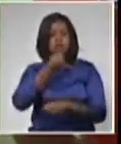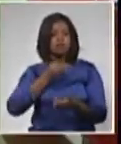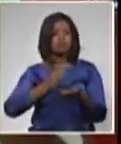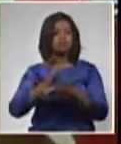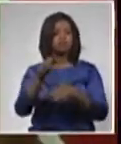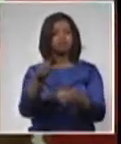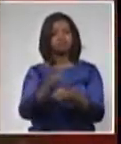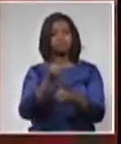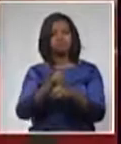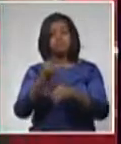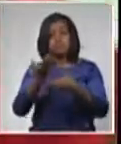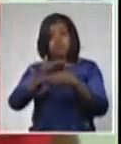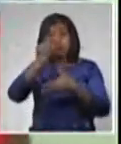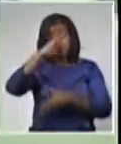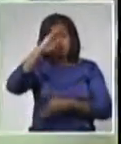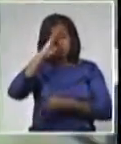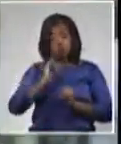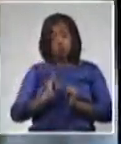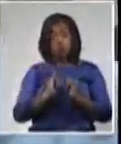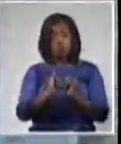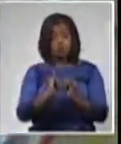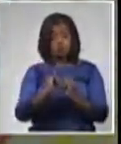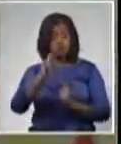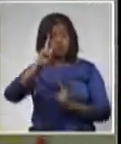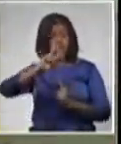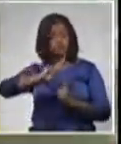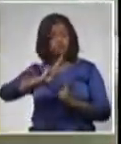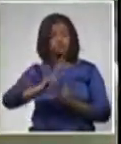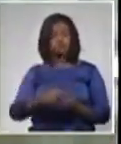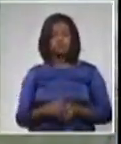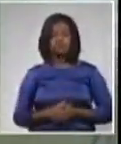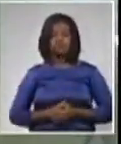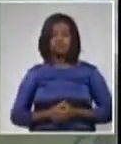de Cuba, Esperanza Castellanos Cabreja, Sistema Informativo de la Televisión Cubana.